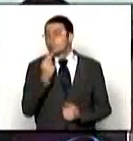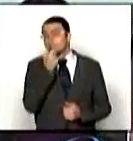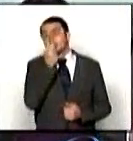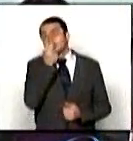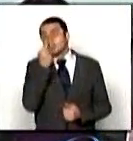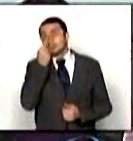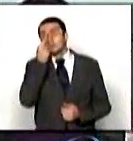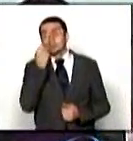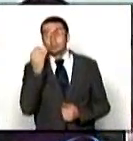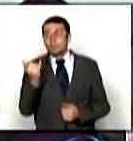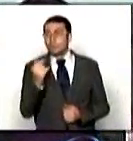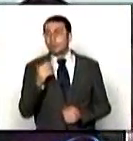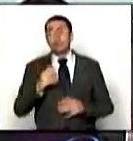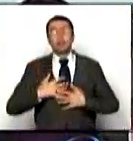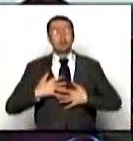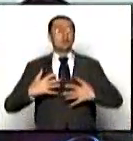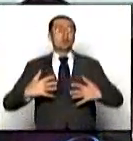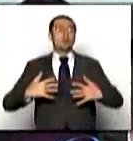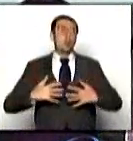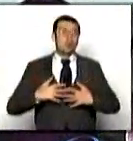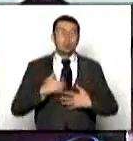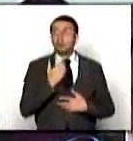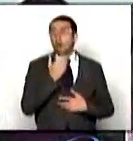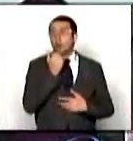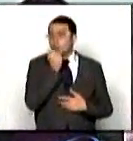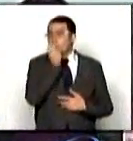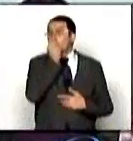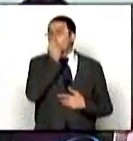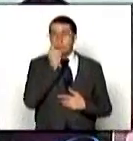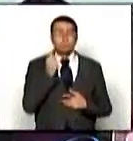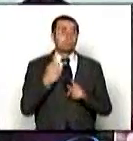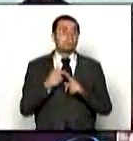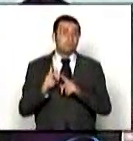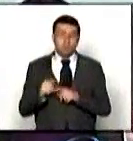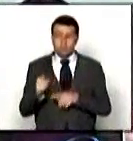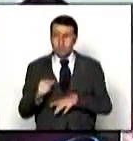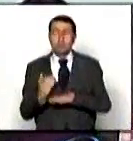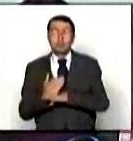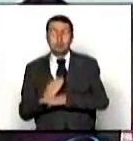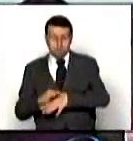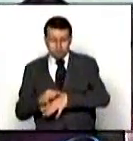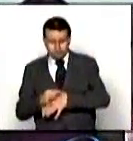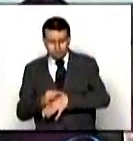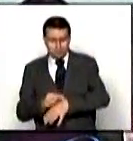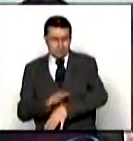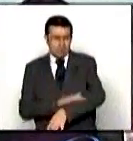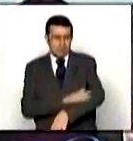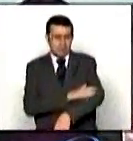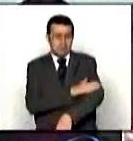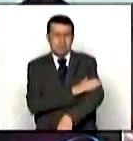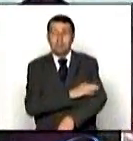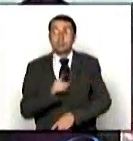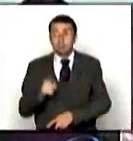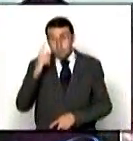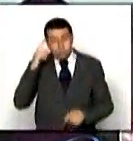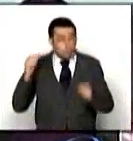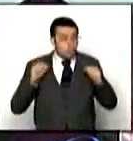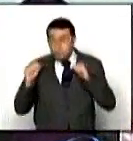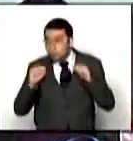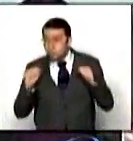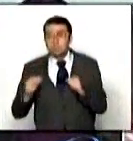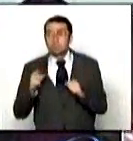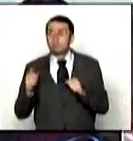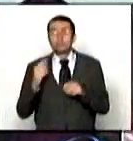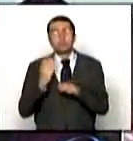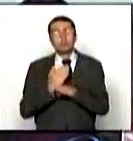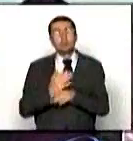con inhaladores para el asma, que viene con dermatitis crónicas, que tiene problemas de aprendizaje, que es un niño hiperactivo, que vemos que el niño tiene problemas de